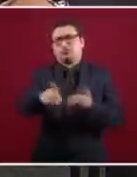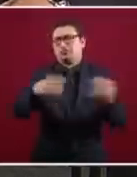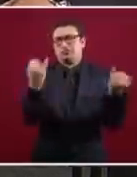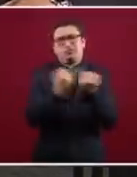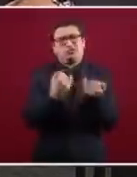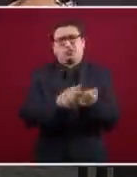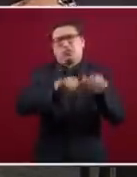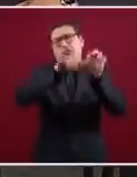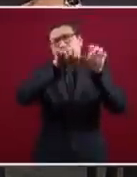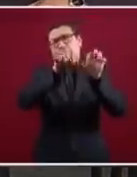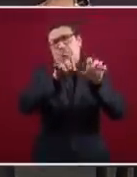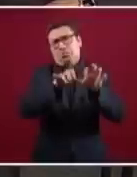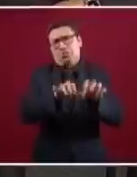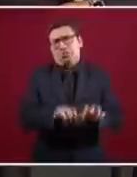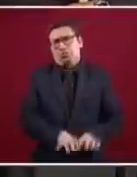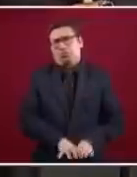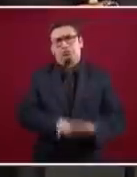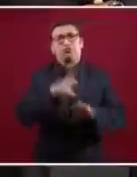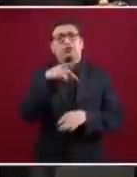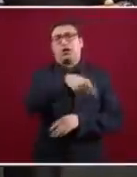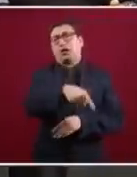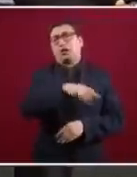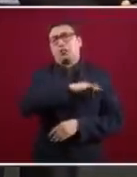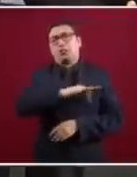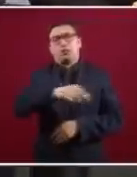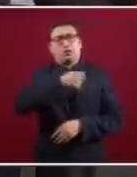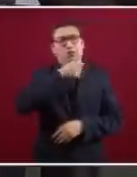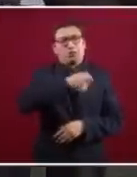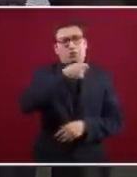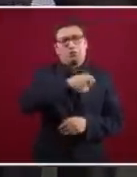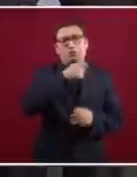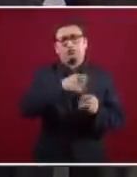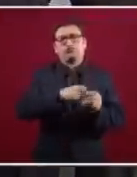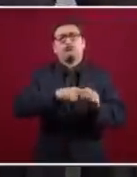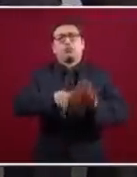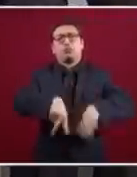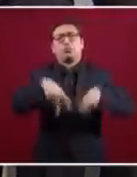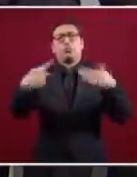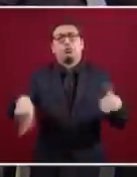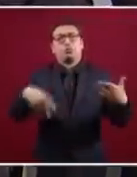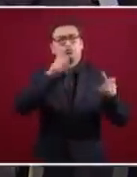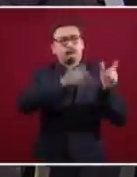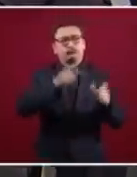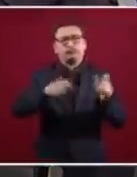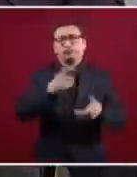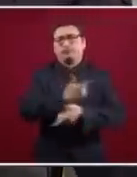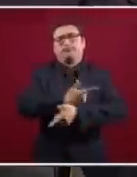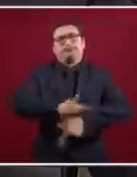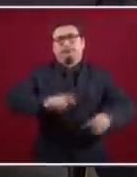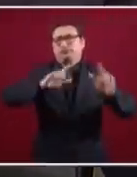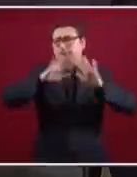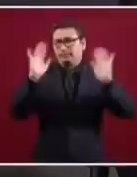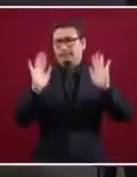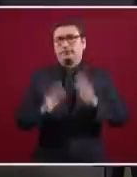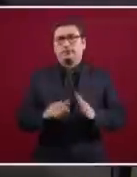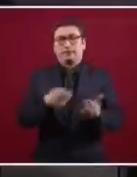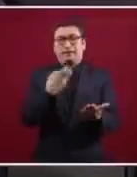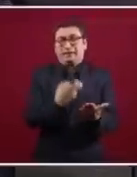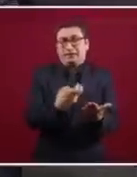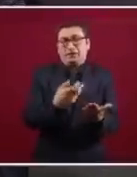desplegar su entrevista en ocho columnas esto es de libertad pero no pasa